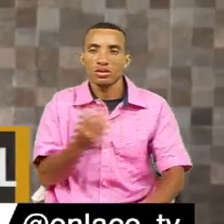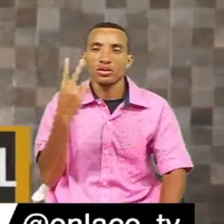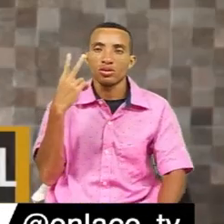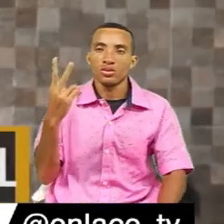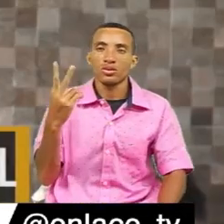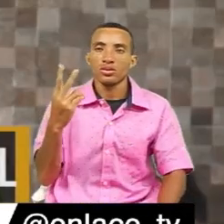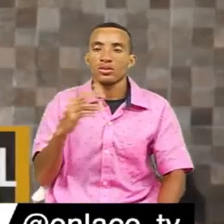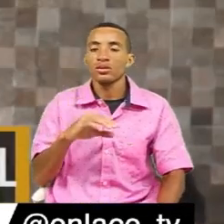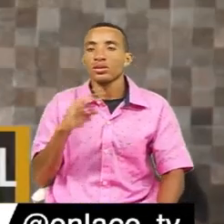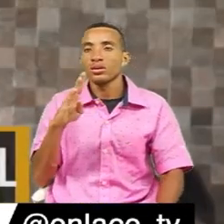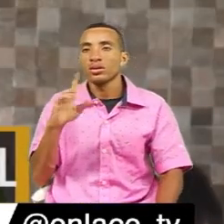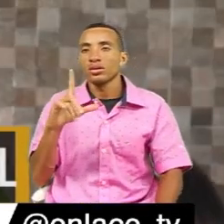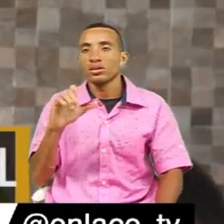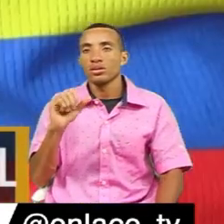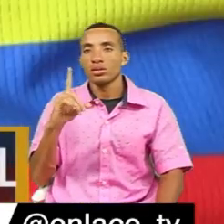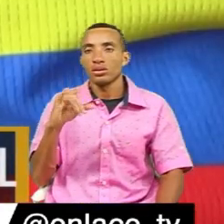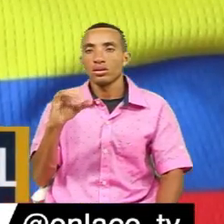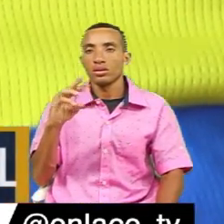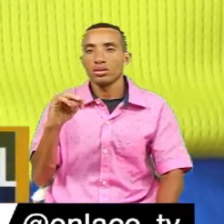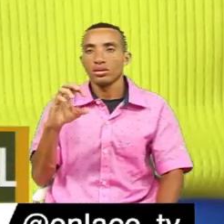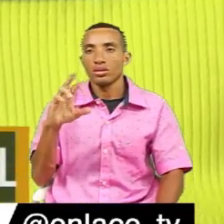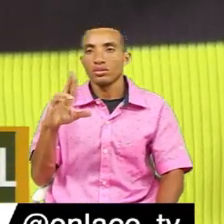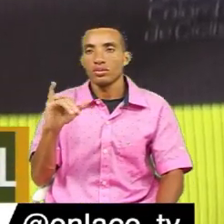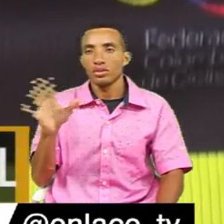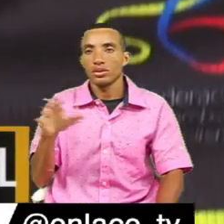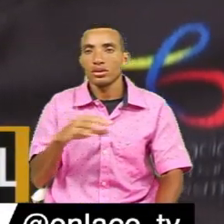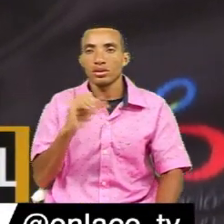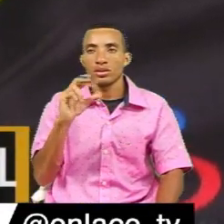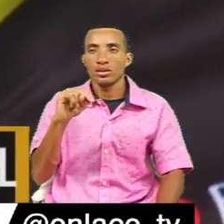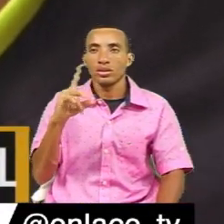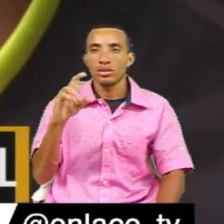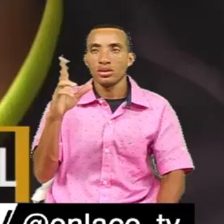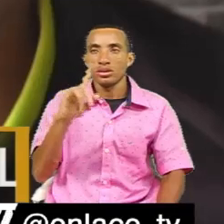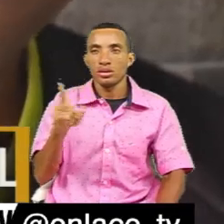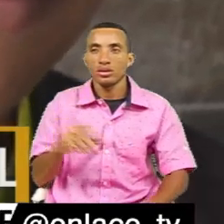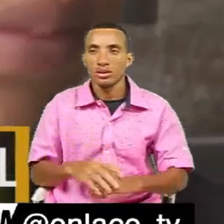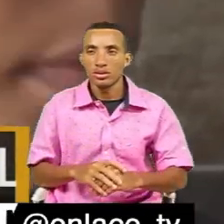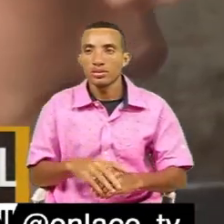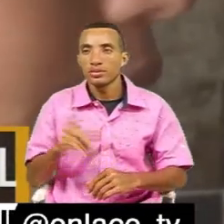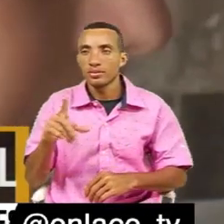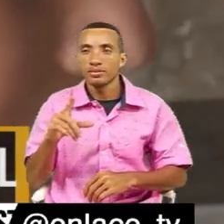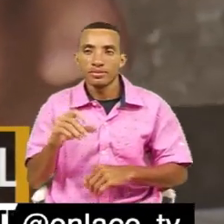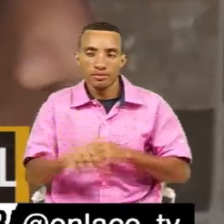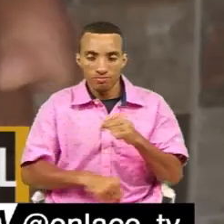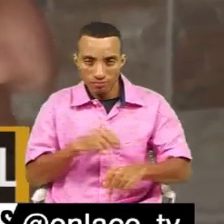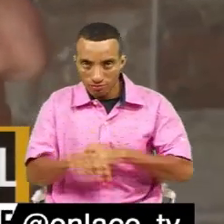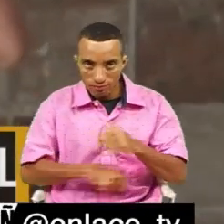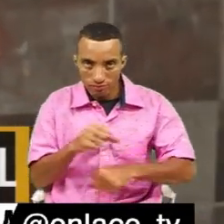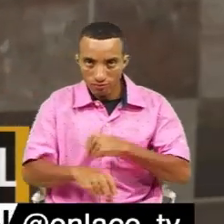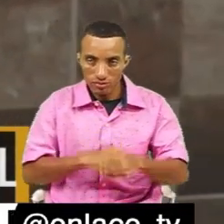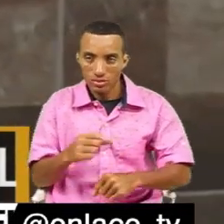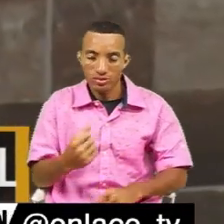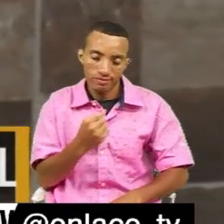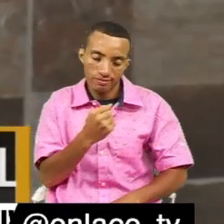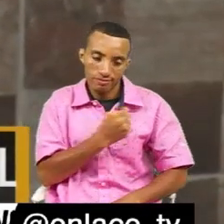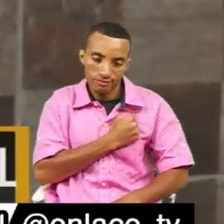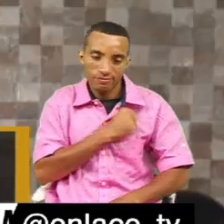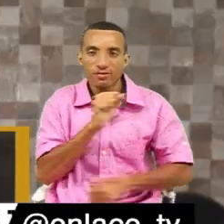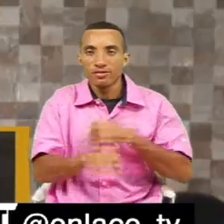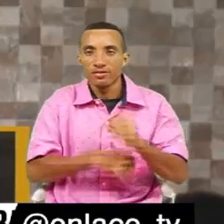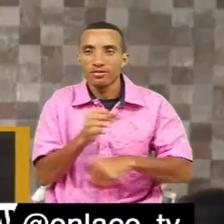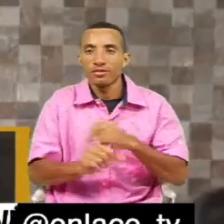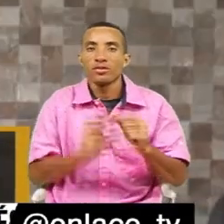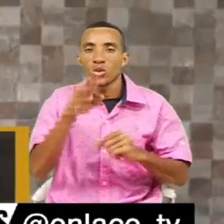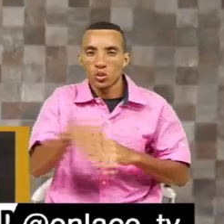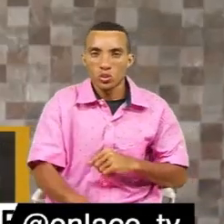con Vladimir Mendoza y Andrés Vesga. Durante sus 3 años de formación, Mendoza ha demostrado con creces su pasión por el BMX. Que